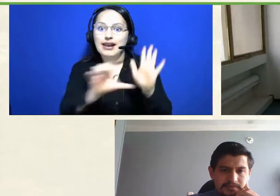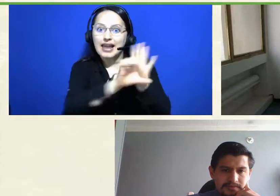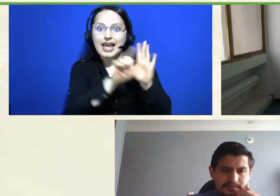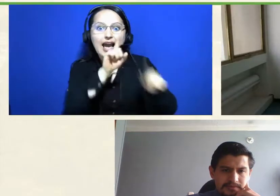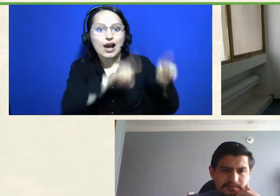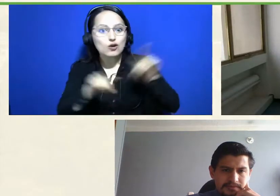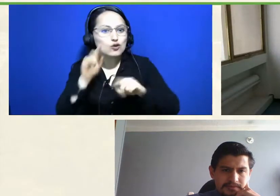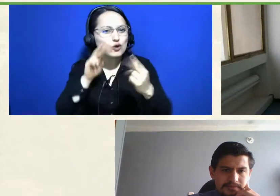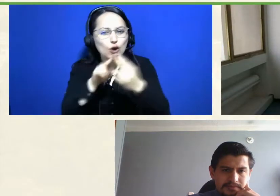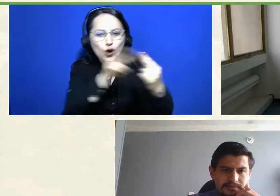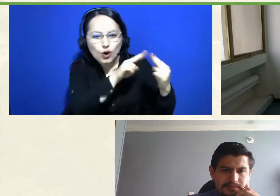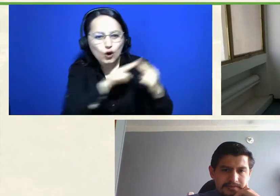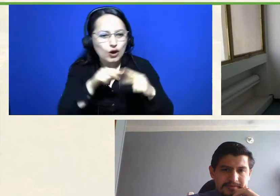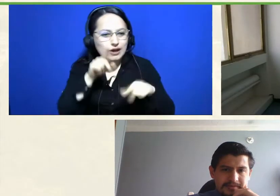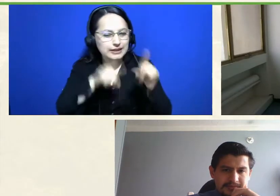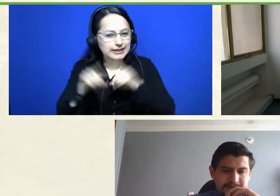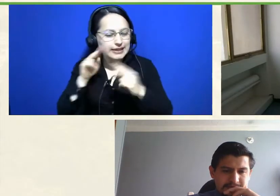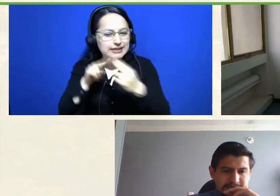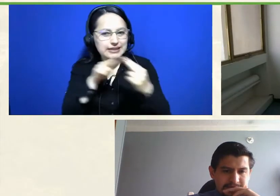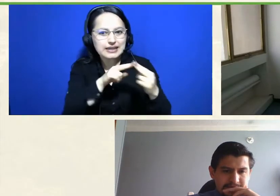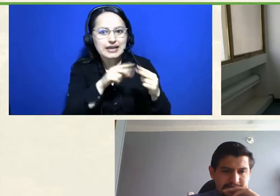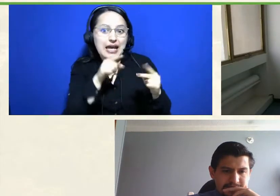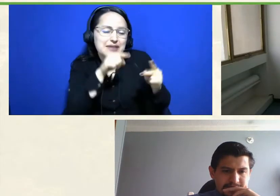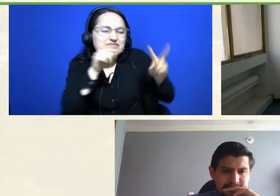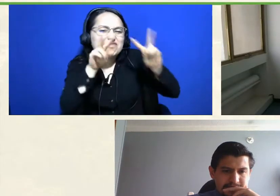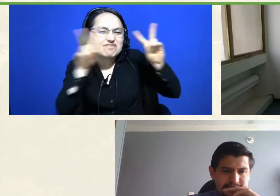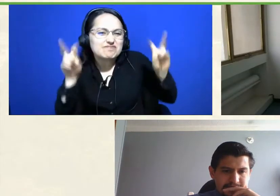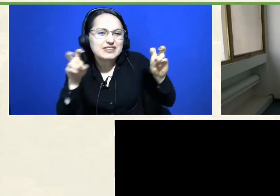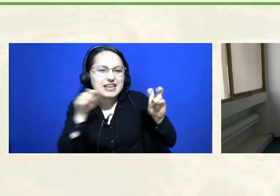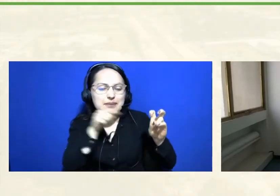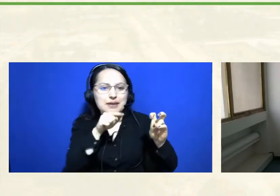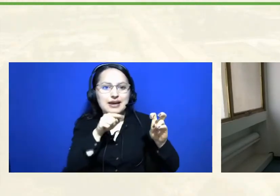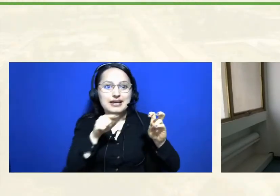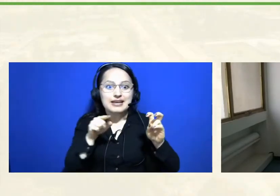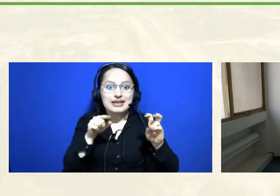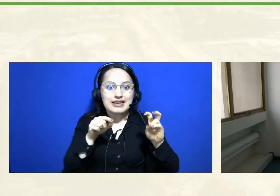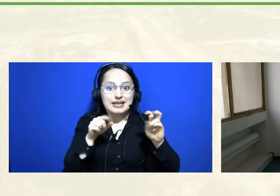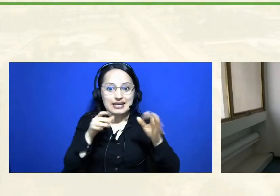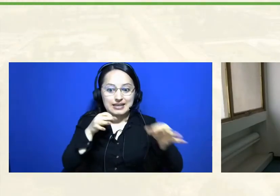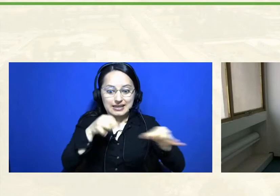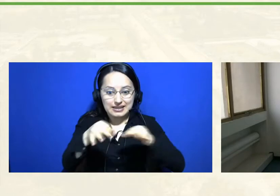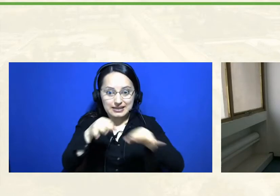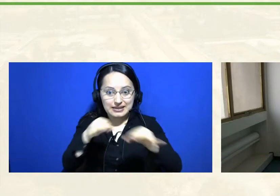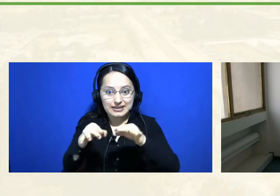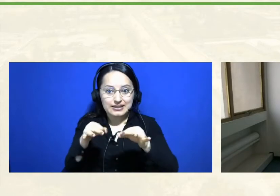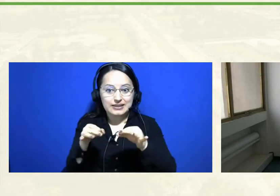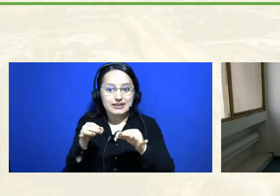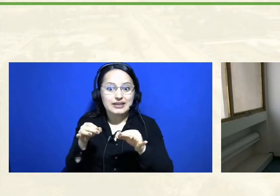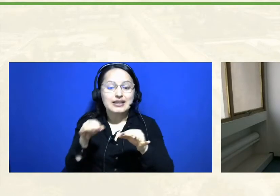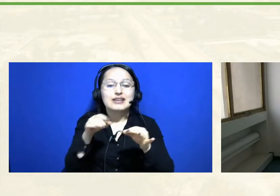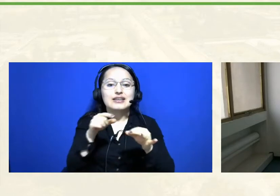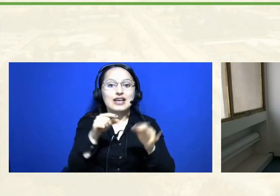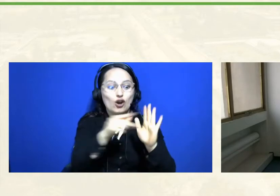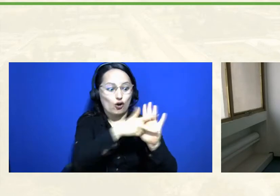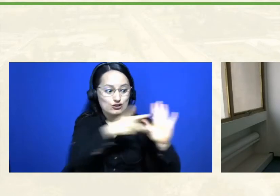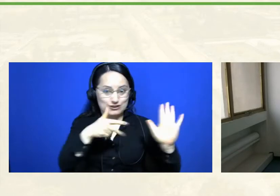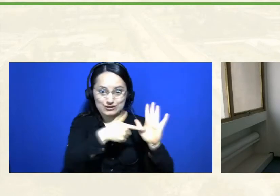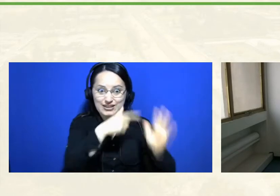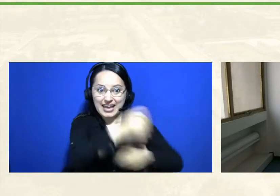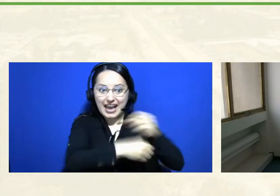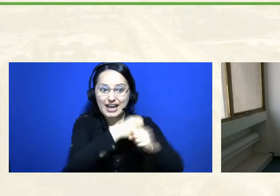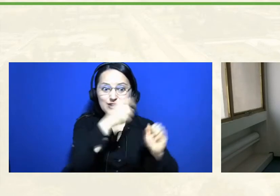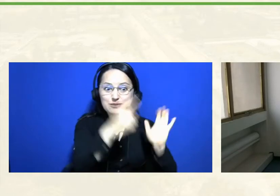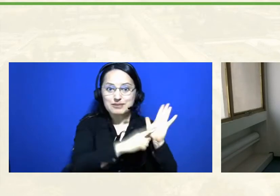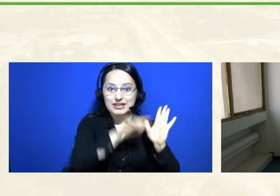hace referencia, de alguna manera instrumentaliza todo eso que tenemos en la Constitución del 91 y